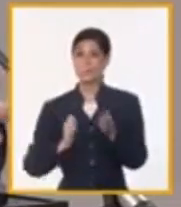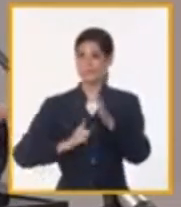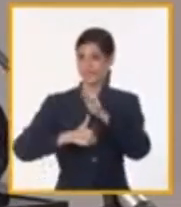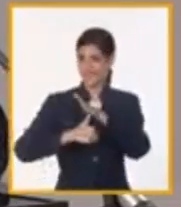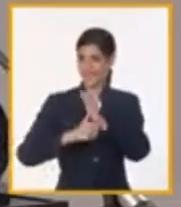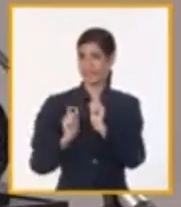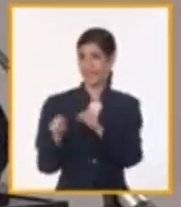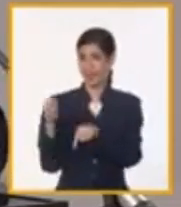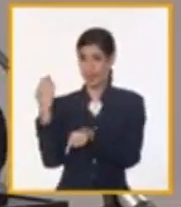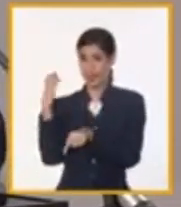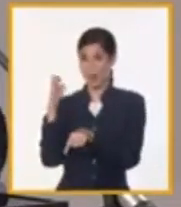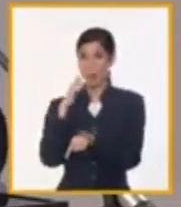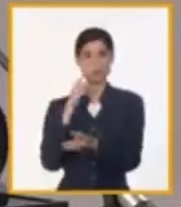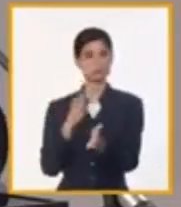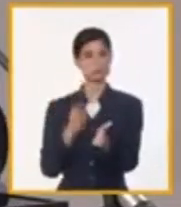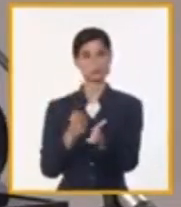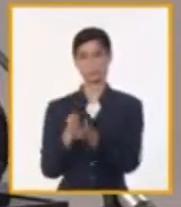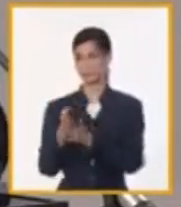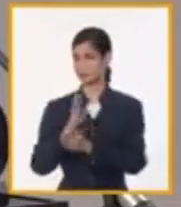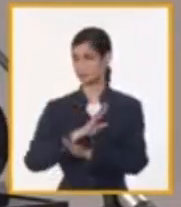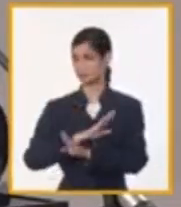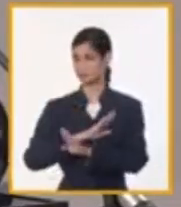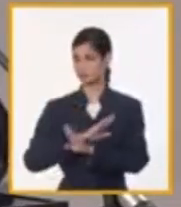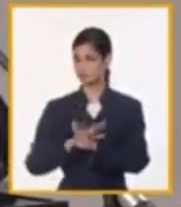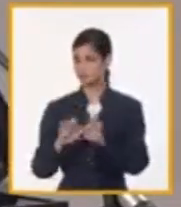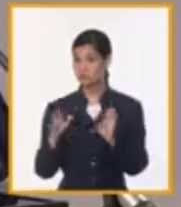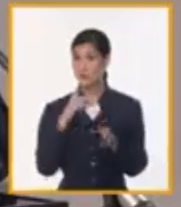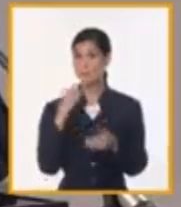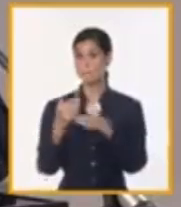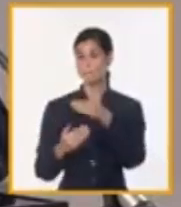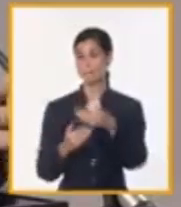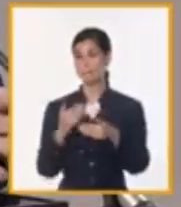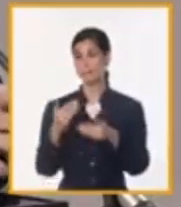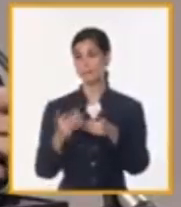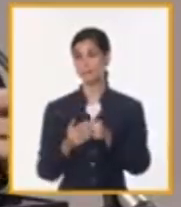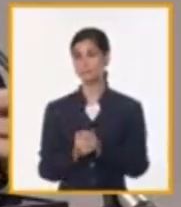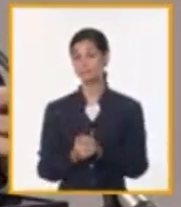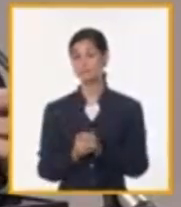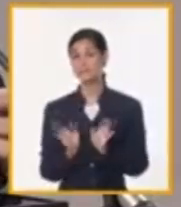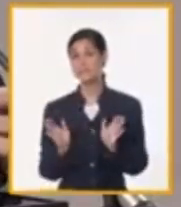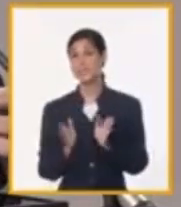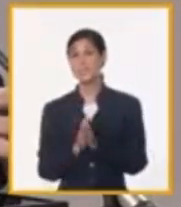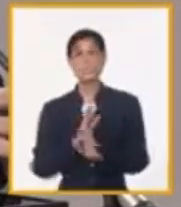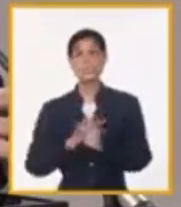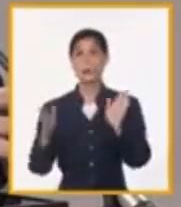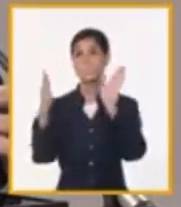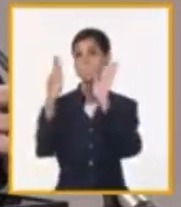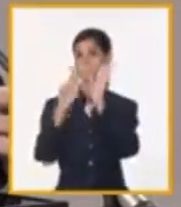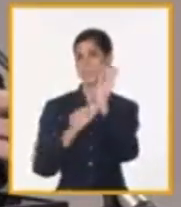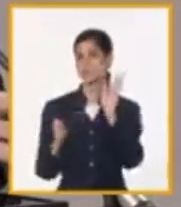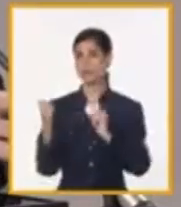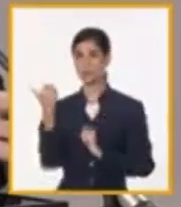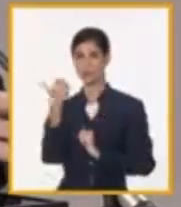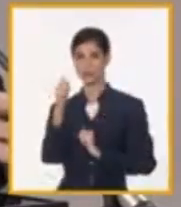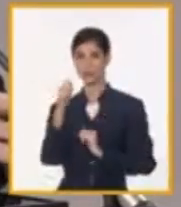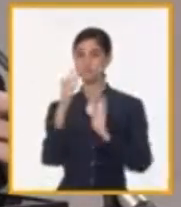se marca en que el presidente nooa por una razón u otra en 10 meses de Presidencia que lleva ha salido del país en más